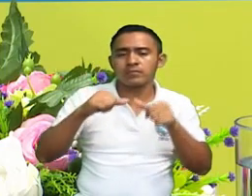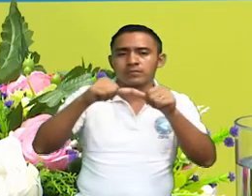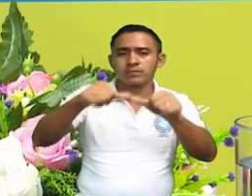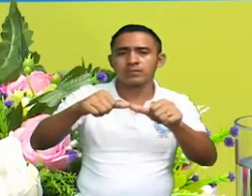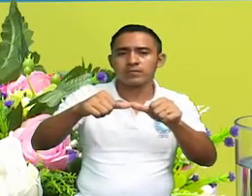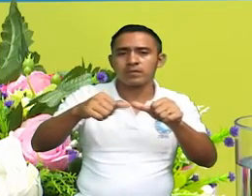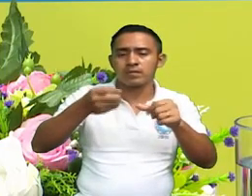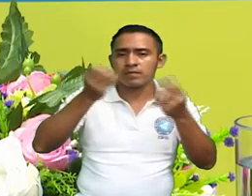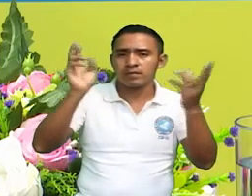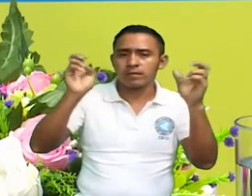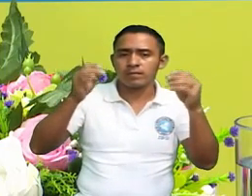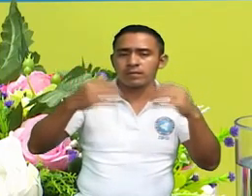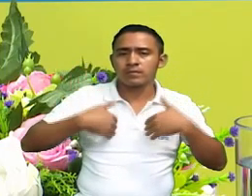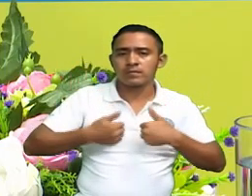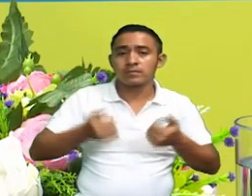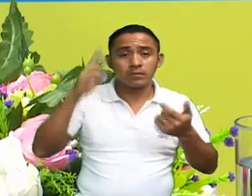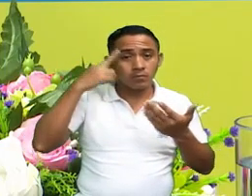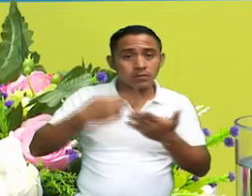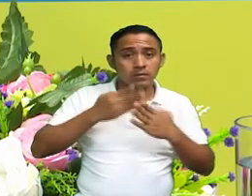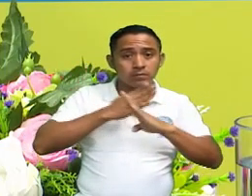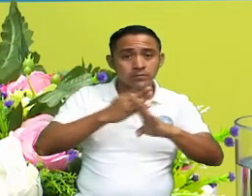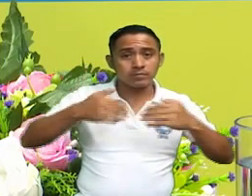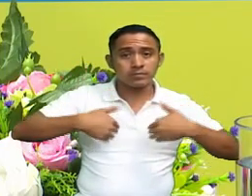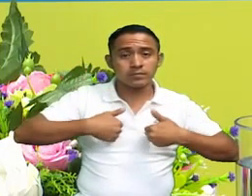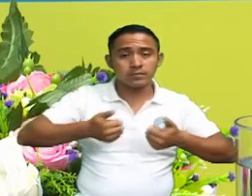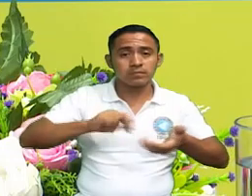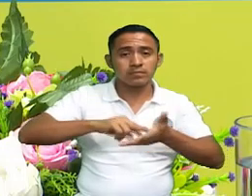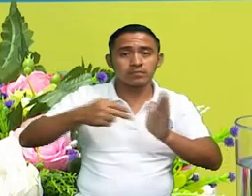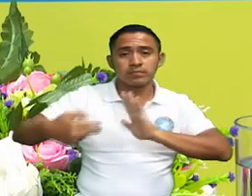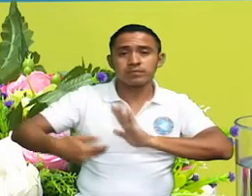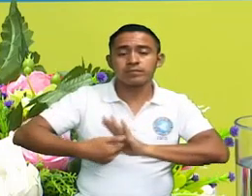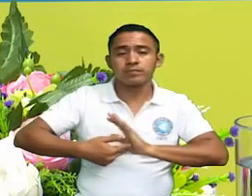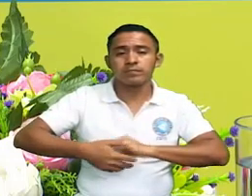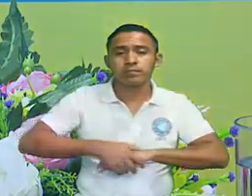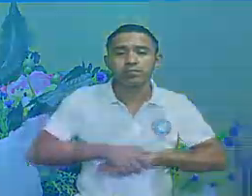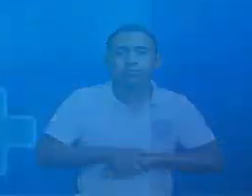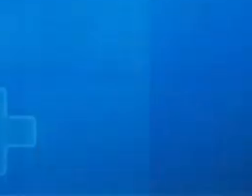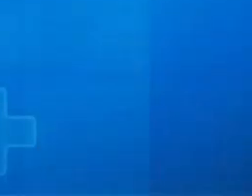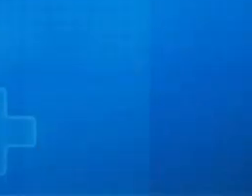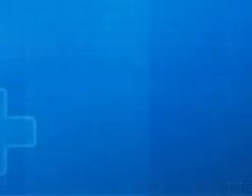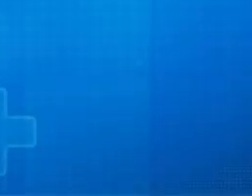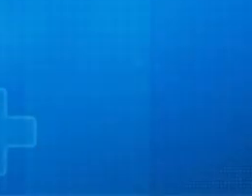seguir conversando sobre temas de salud. Recuerde que prevenir también es salud.